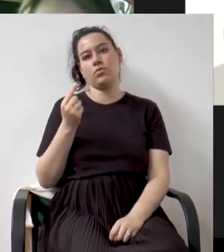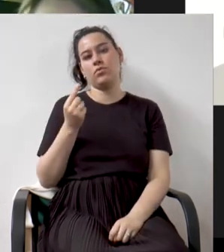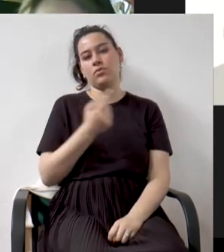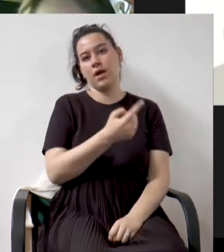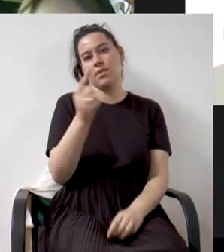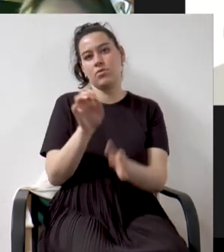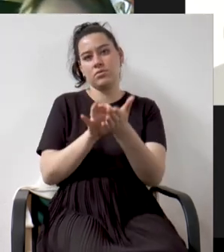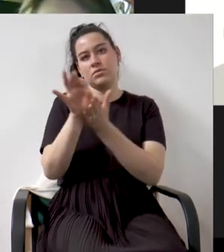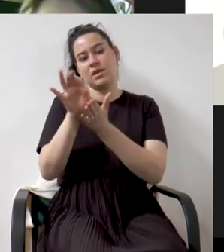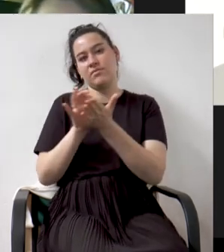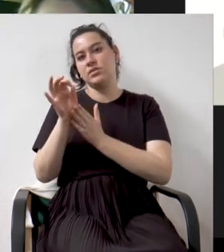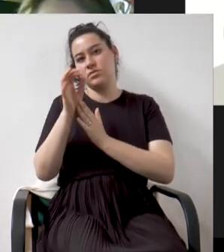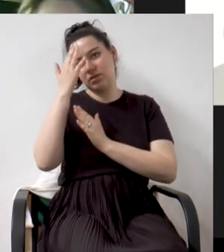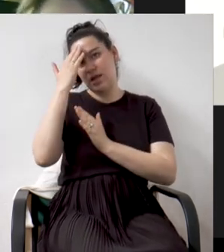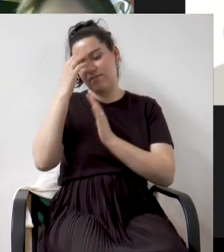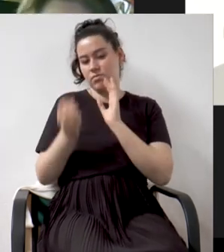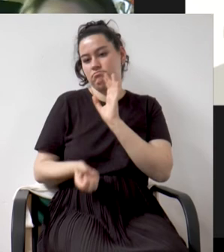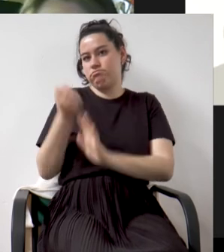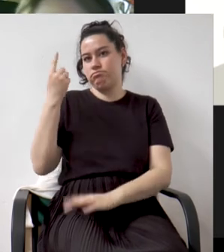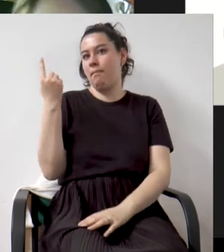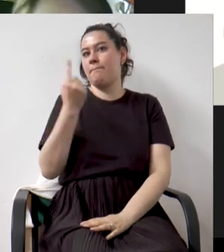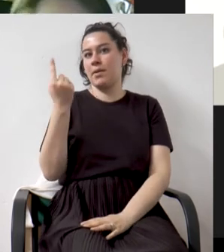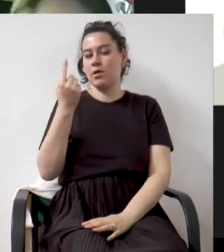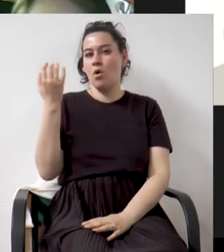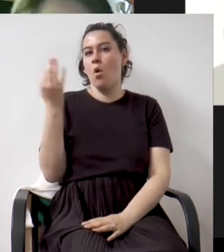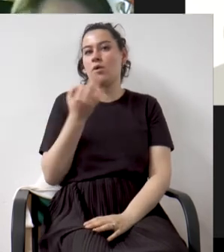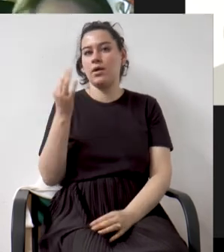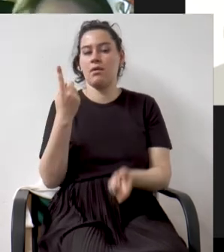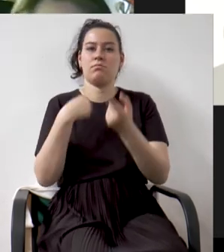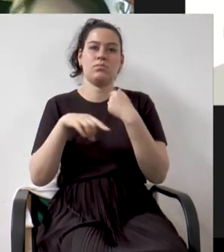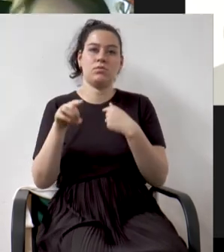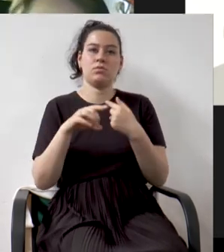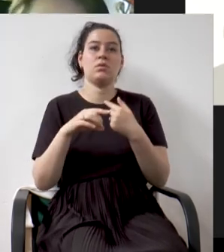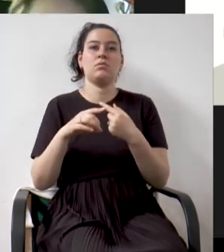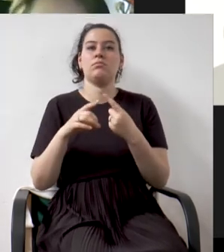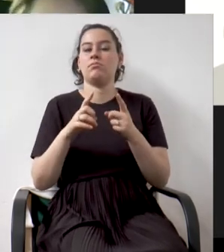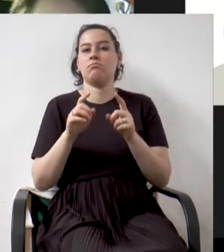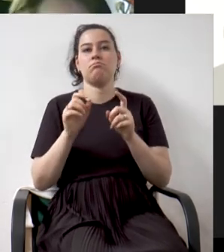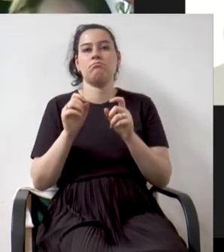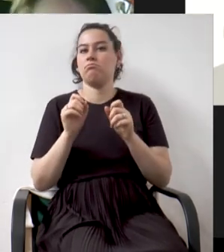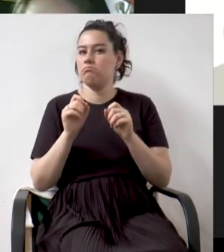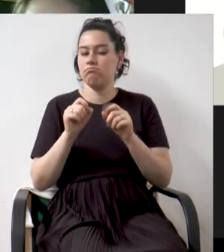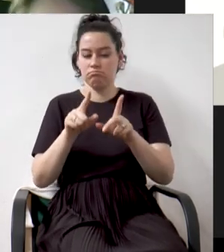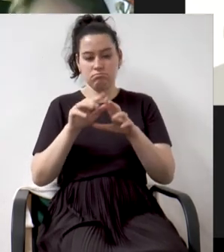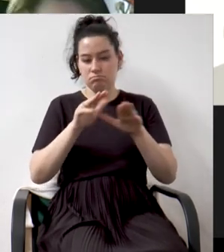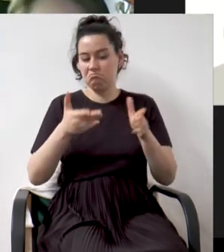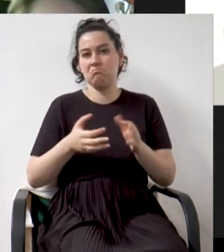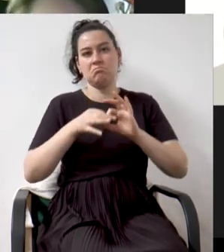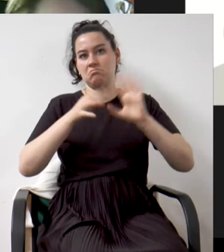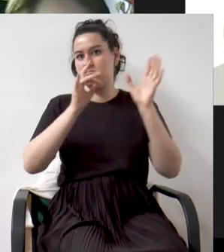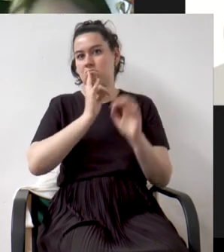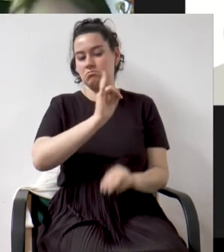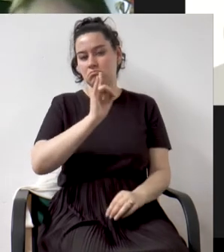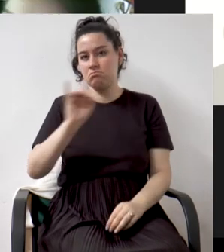de los servicios de referencia originales, por lo tanto dejamos en libertad que compusieran su mesa, su elección de director